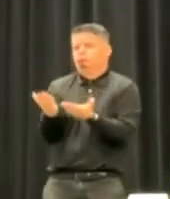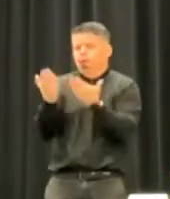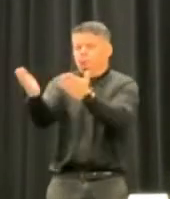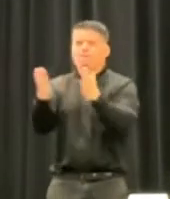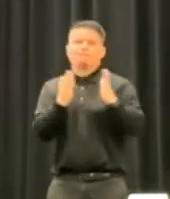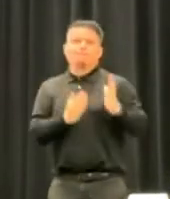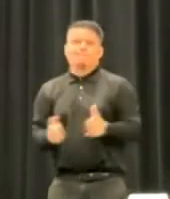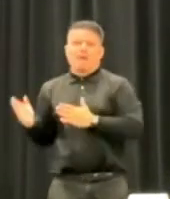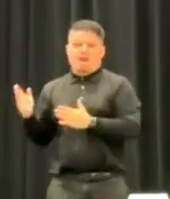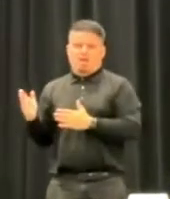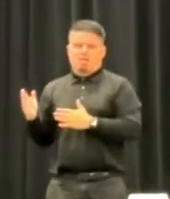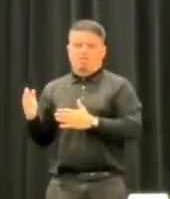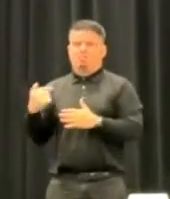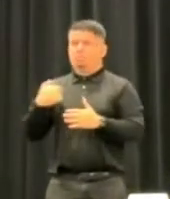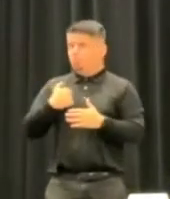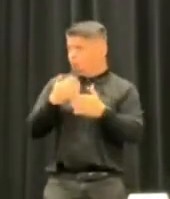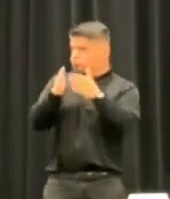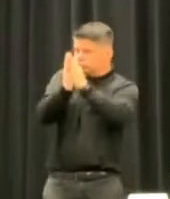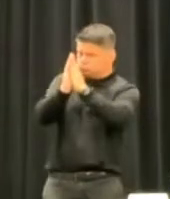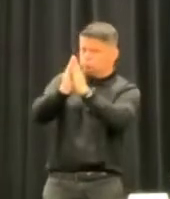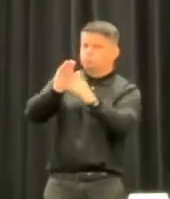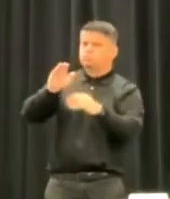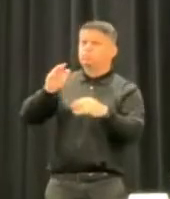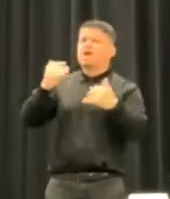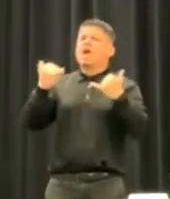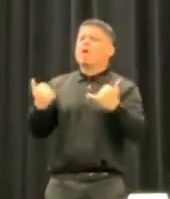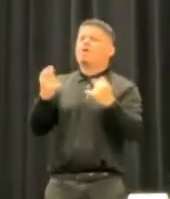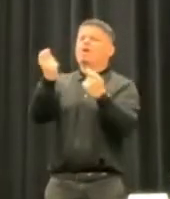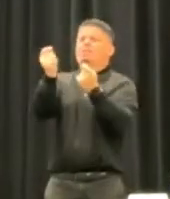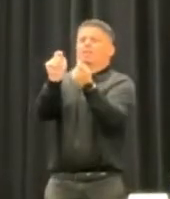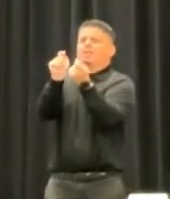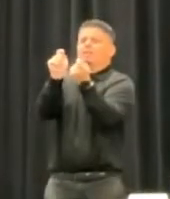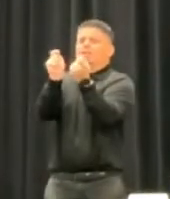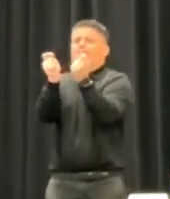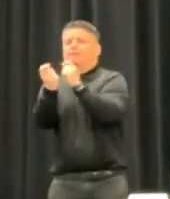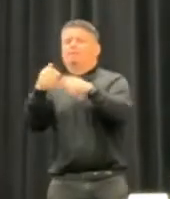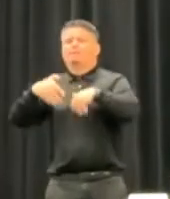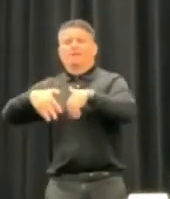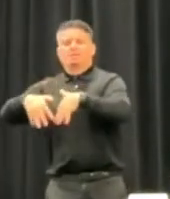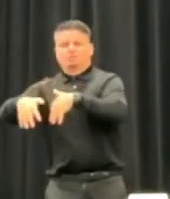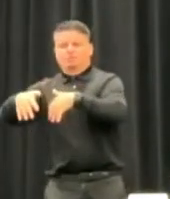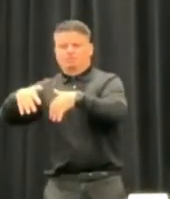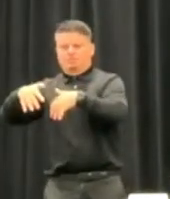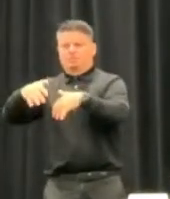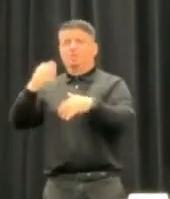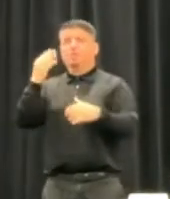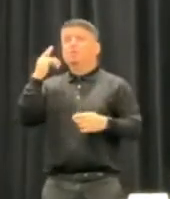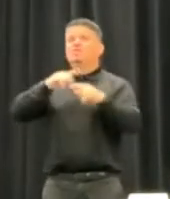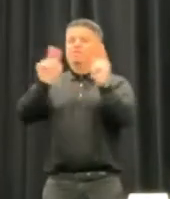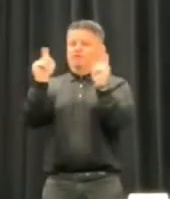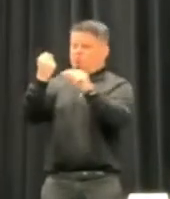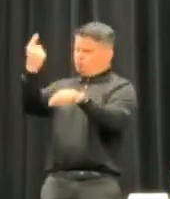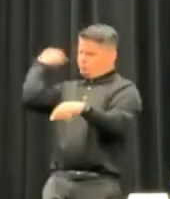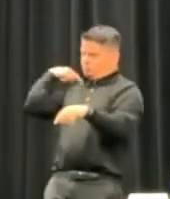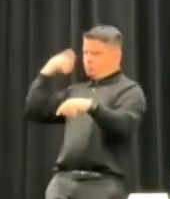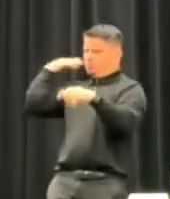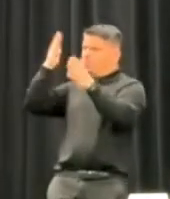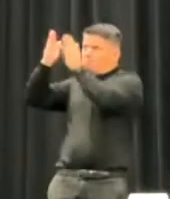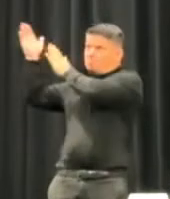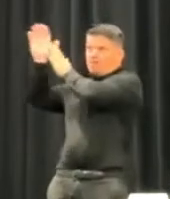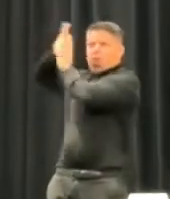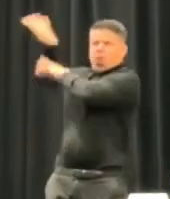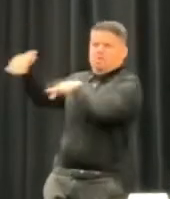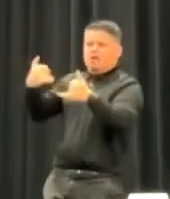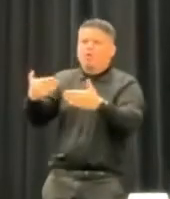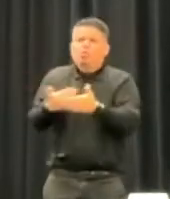sometan y que se ha gustado ahora a marzo del 2021 se ajusta a lo que dice el proyecto completamente